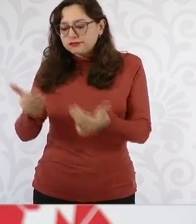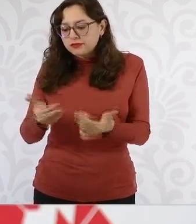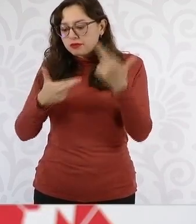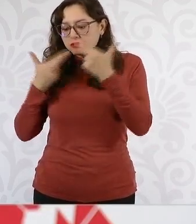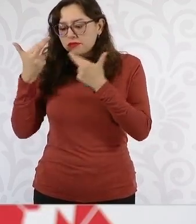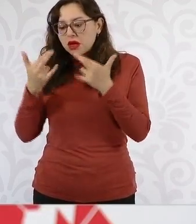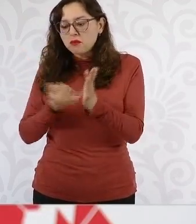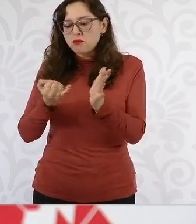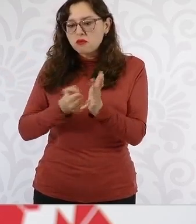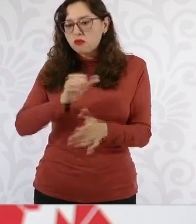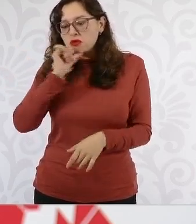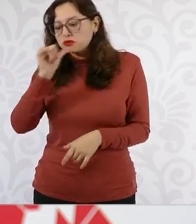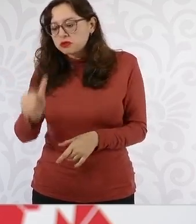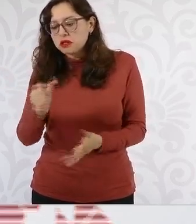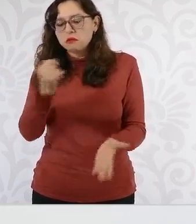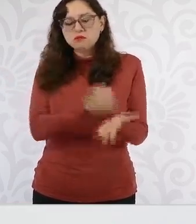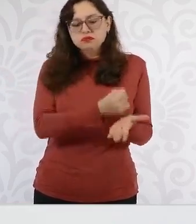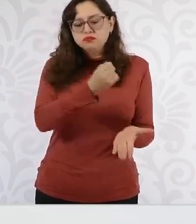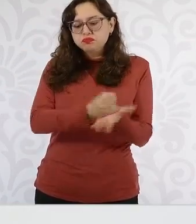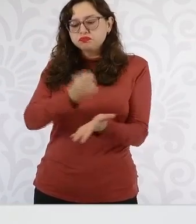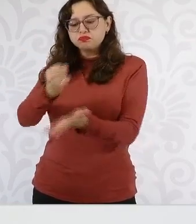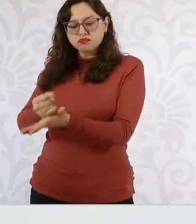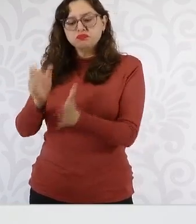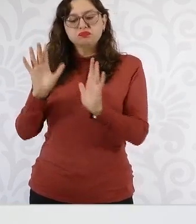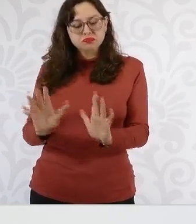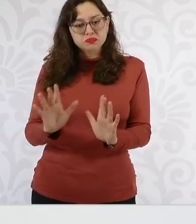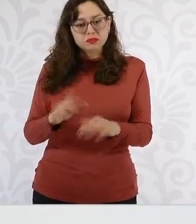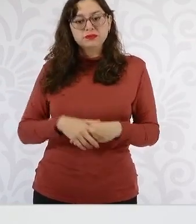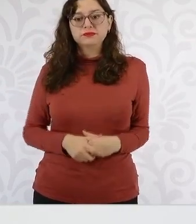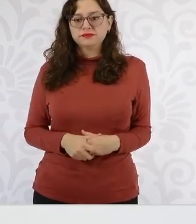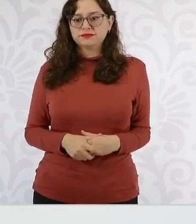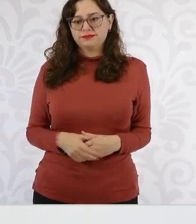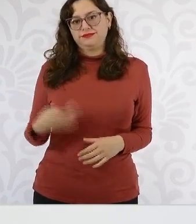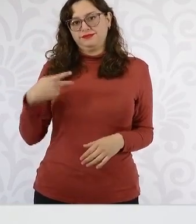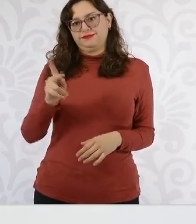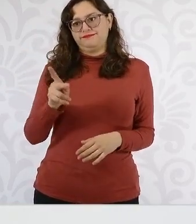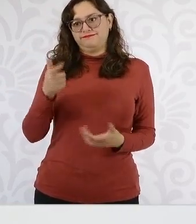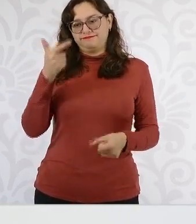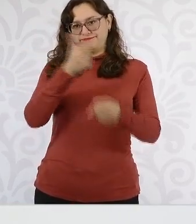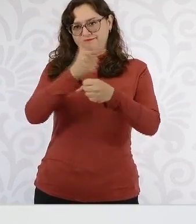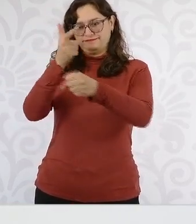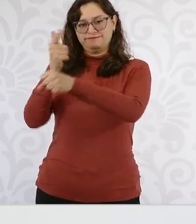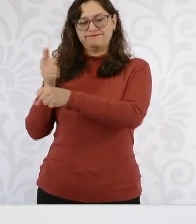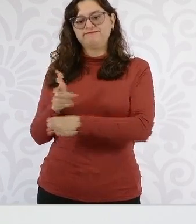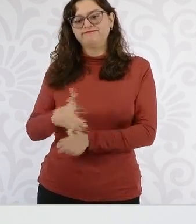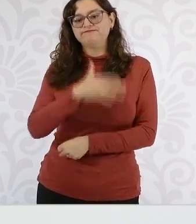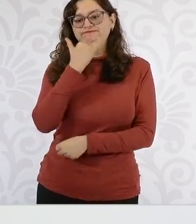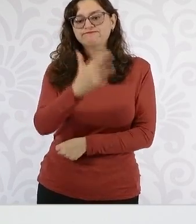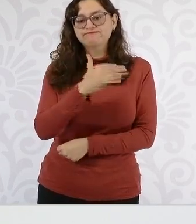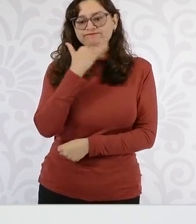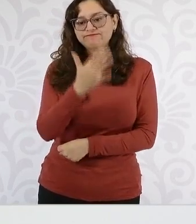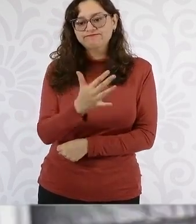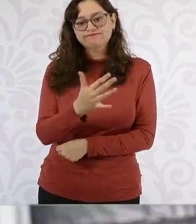sin impuestos, tienen derecho a. Entonces, una vez que se detectó esto, la instrucción de la presidenta Sheinbaum fue trabajar con el